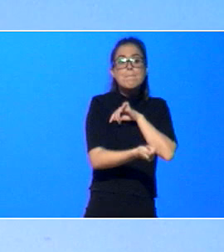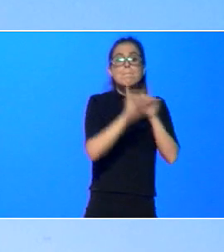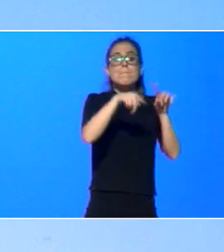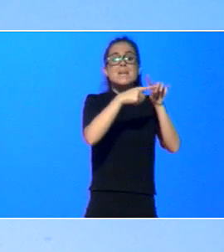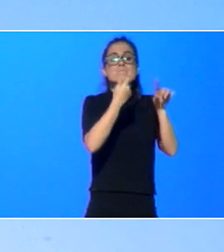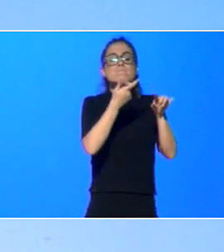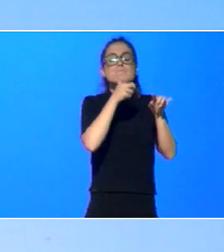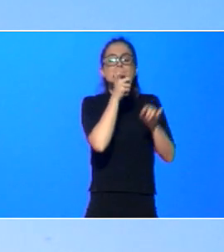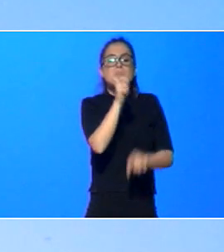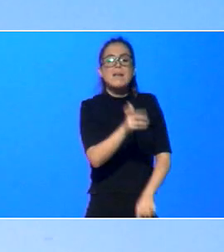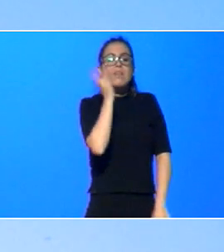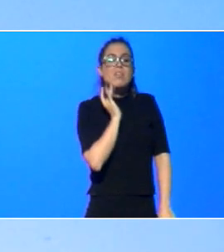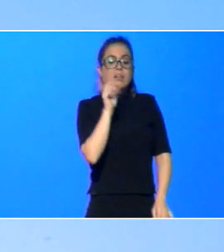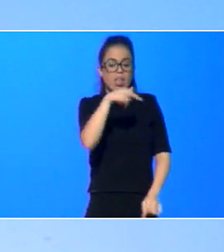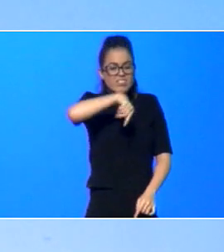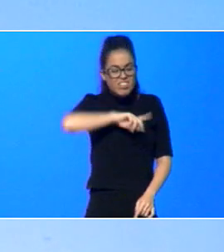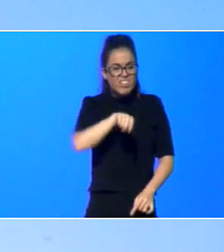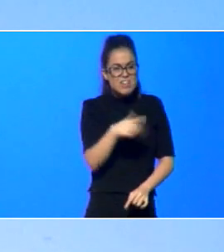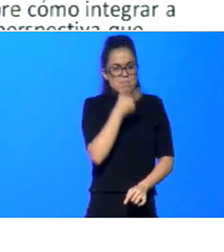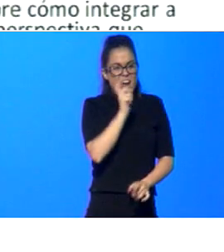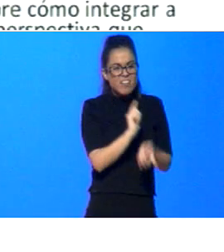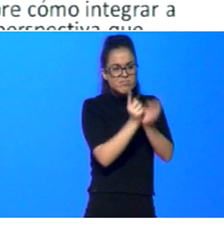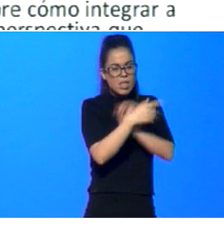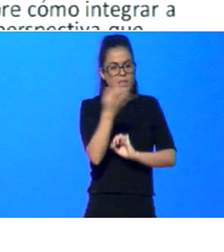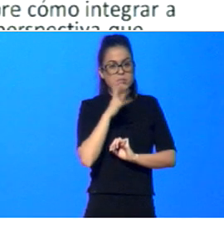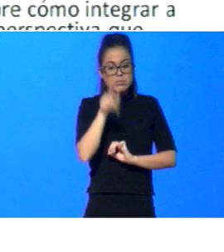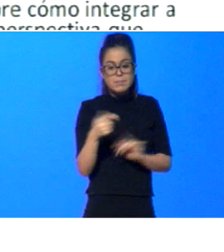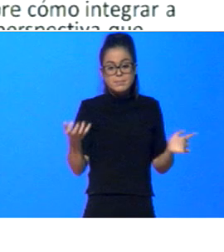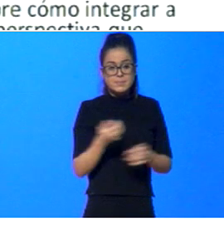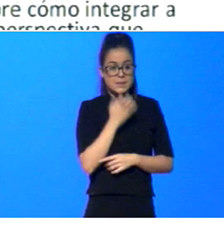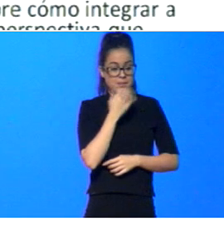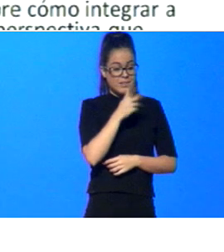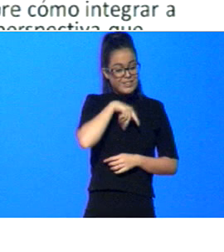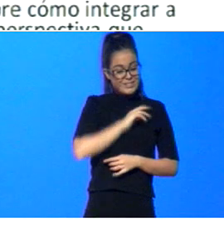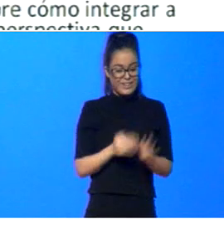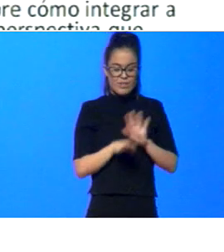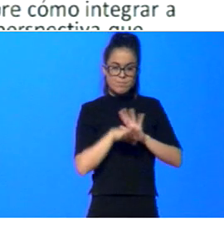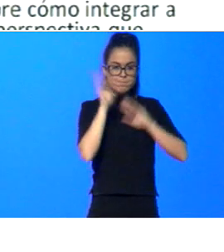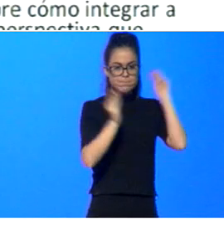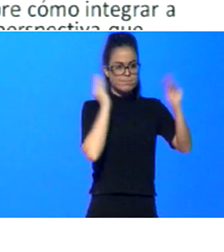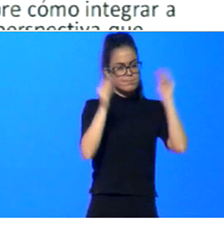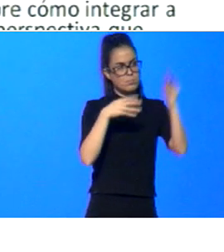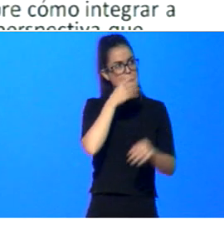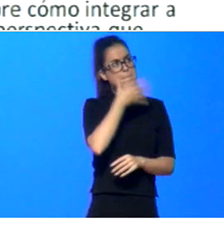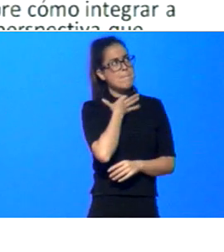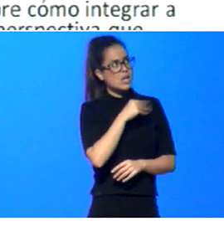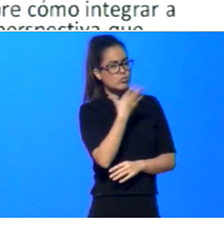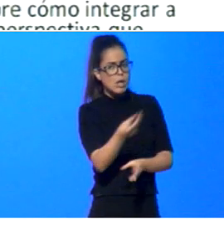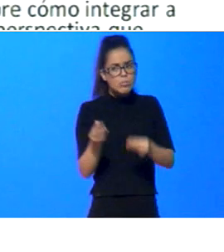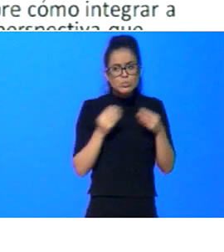y esto también lo tenemos que hacer cambiar porque si no Seguiremos pensando me ha gustado mucho